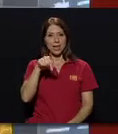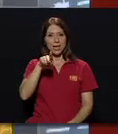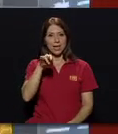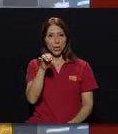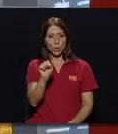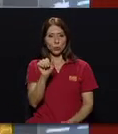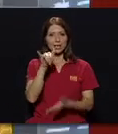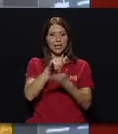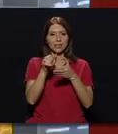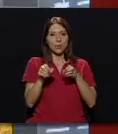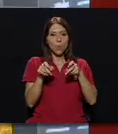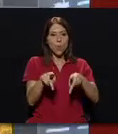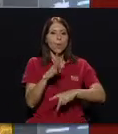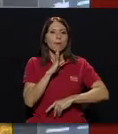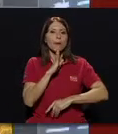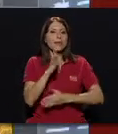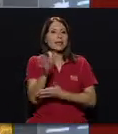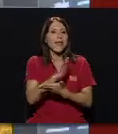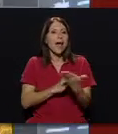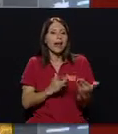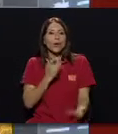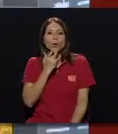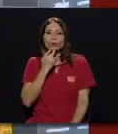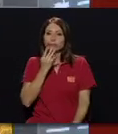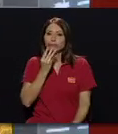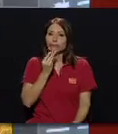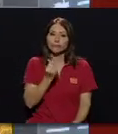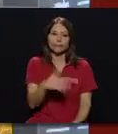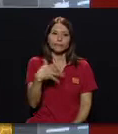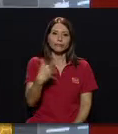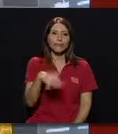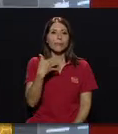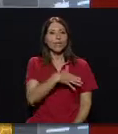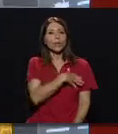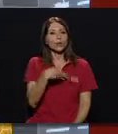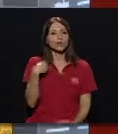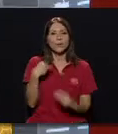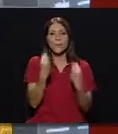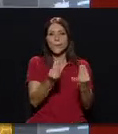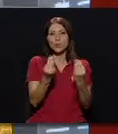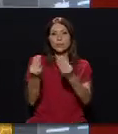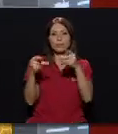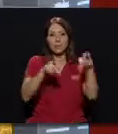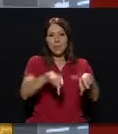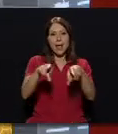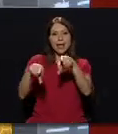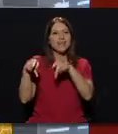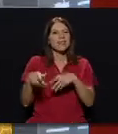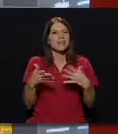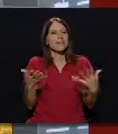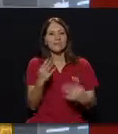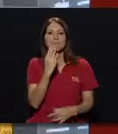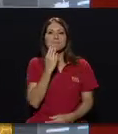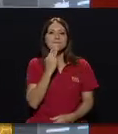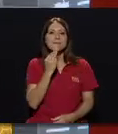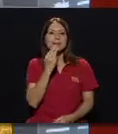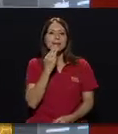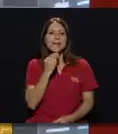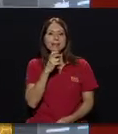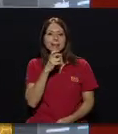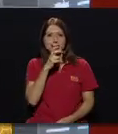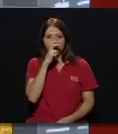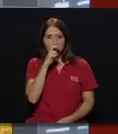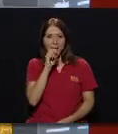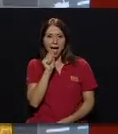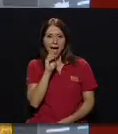Maribel Quiroz y en esta oportunidad vamos a hablar de algo delicioso, algo que le gusta a muchísima gente, la miel de